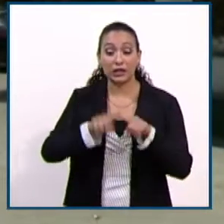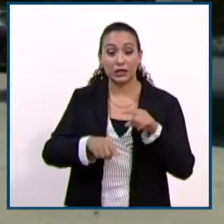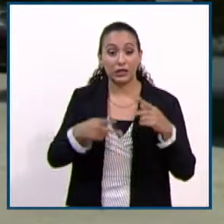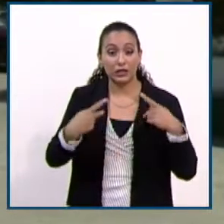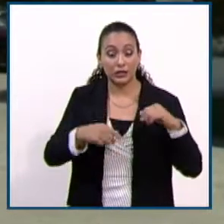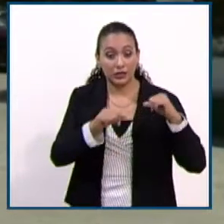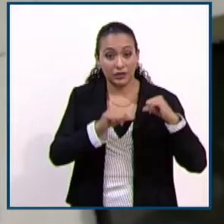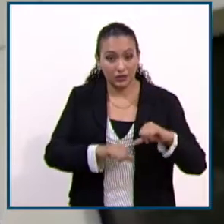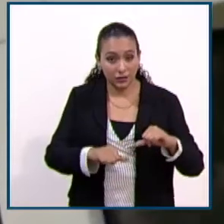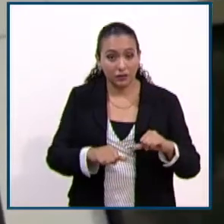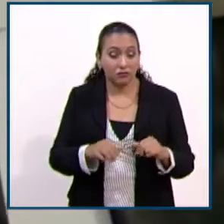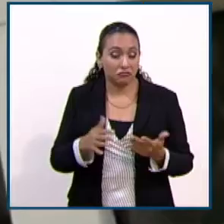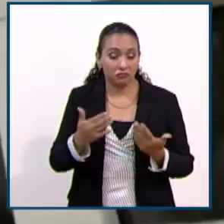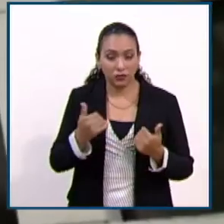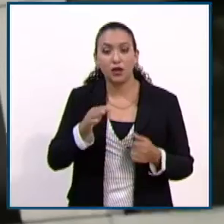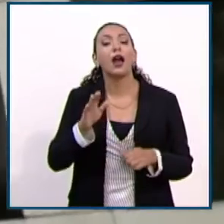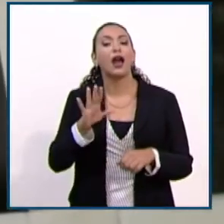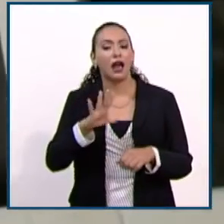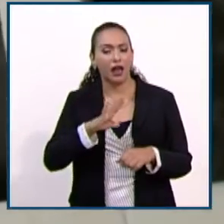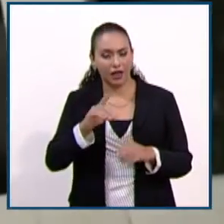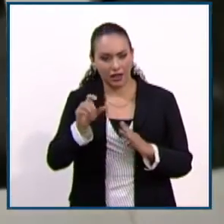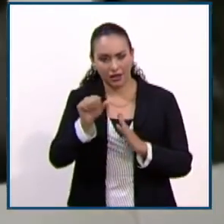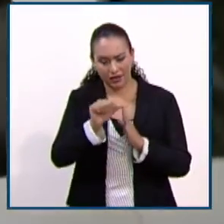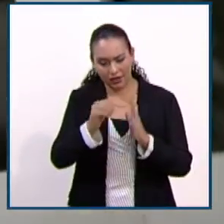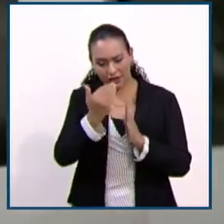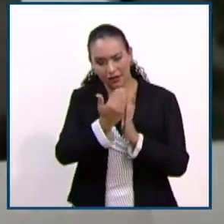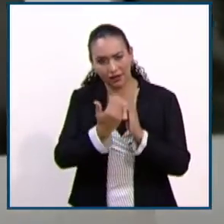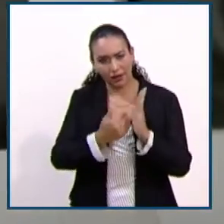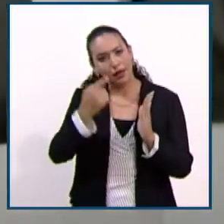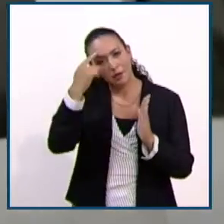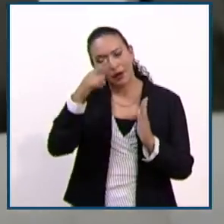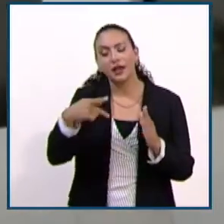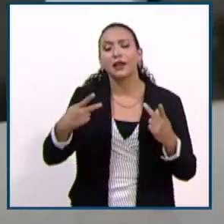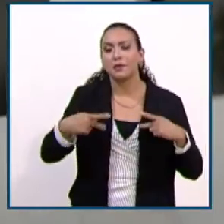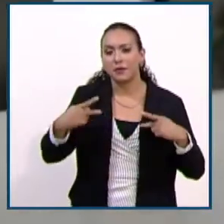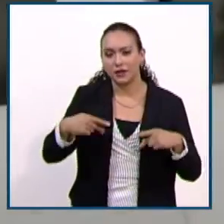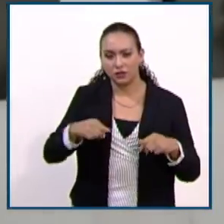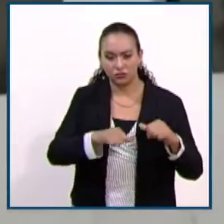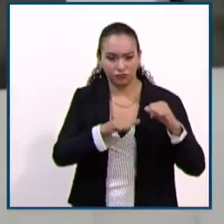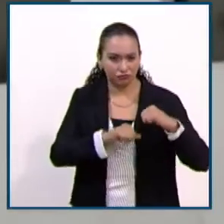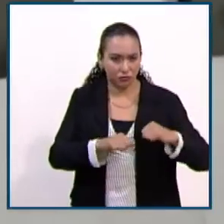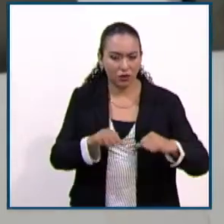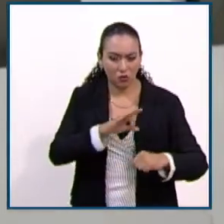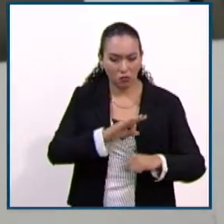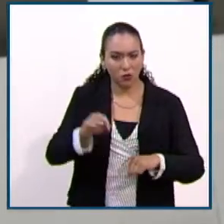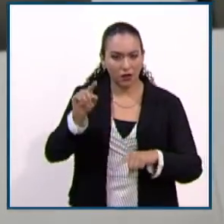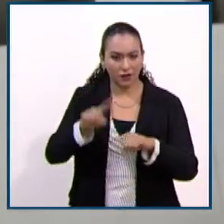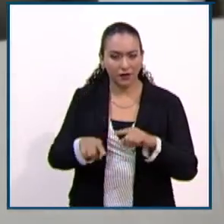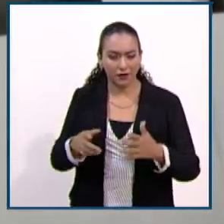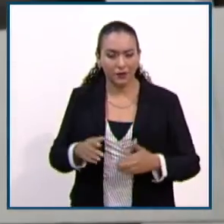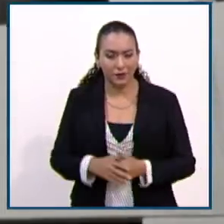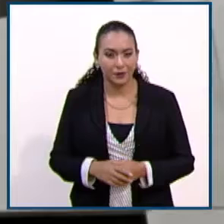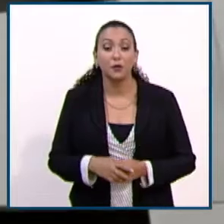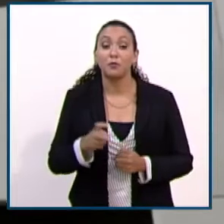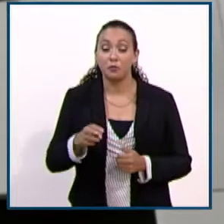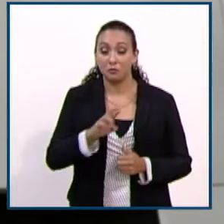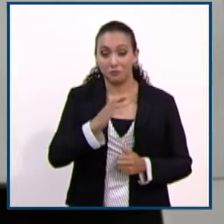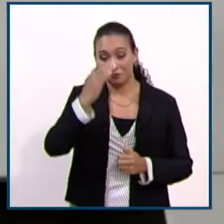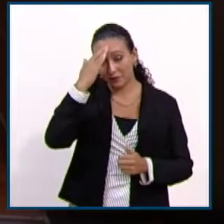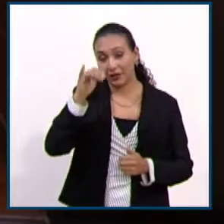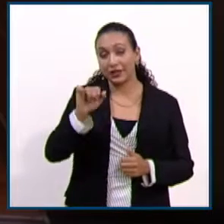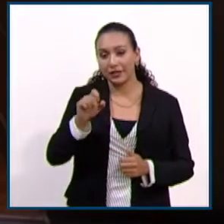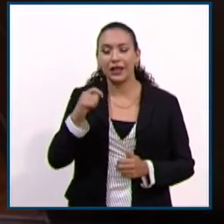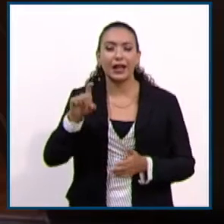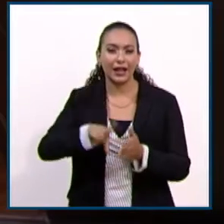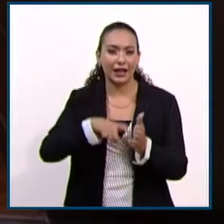tercer párrafo, confiere dicha facultad a los congresos locales. Por ese motivo, reconoció la resolución de la Sala Regional